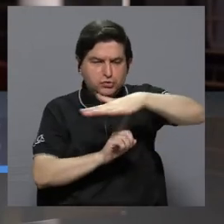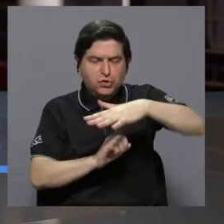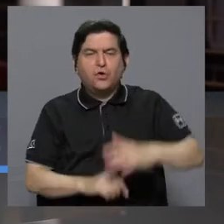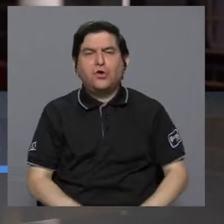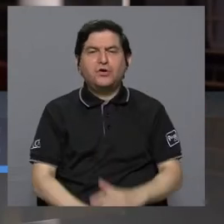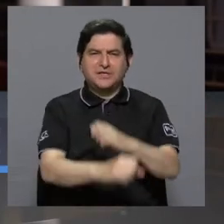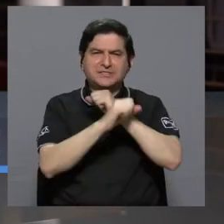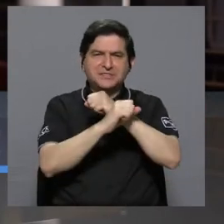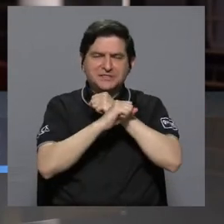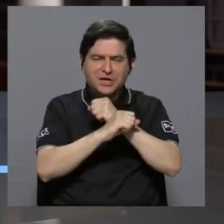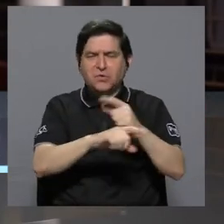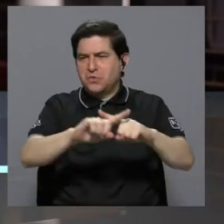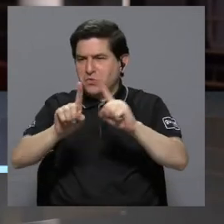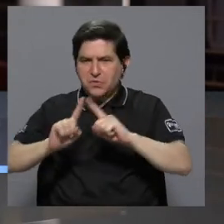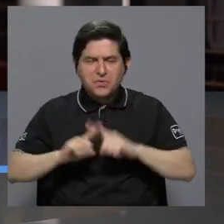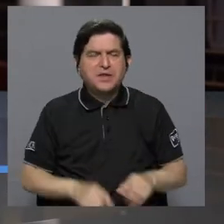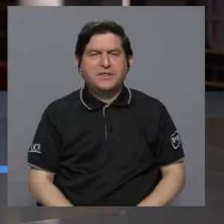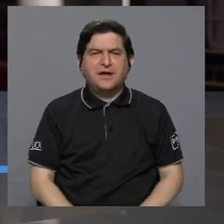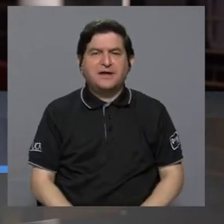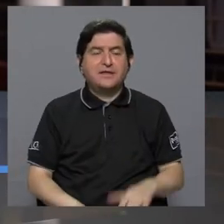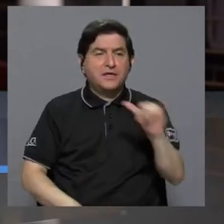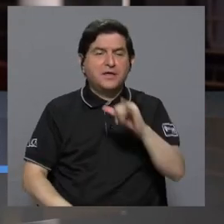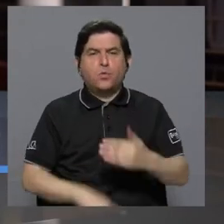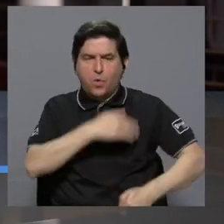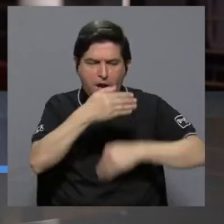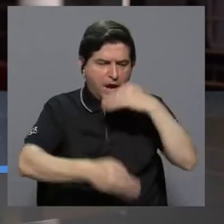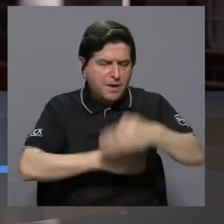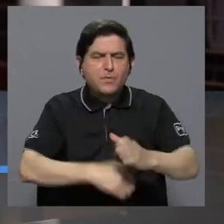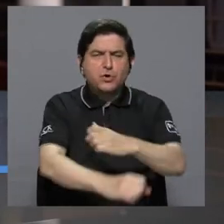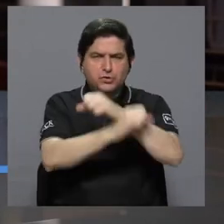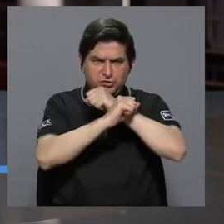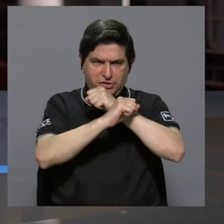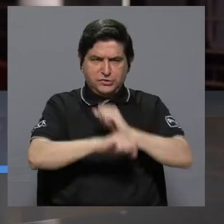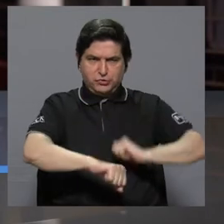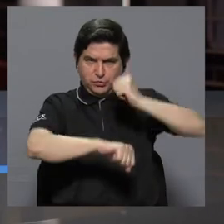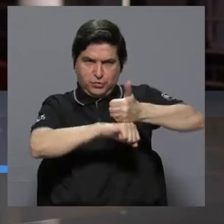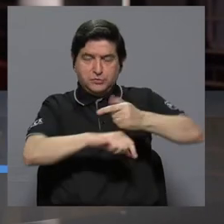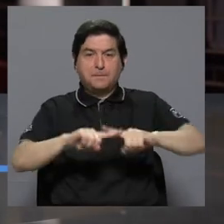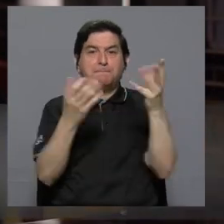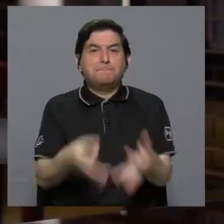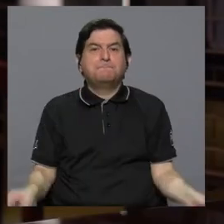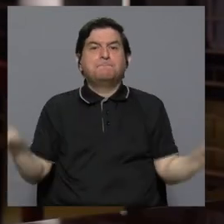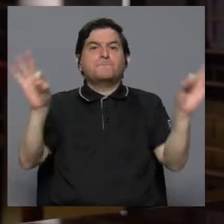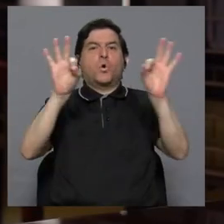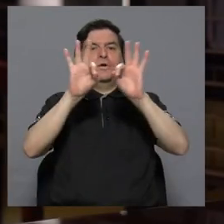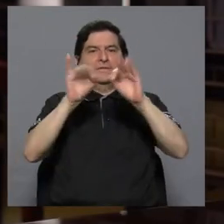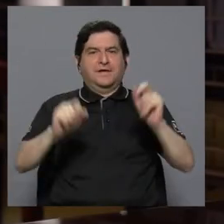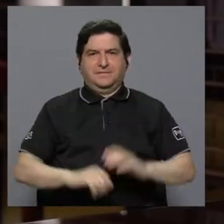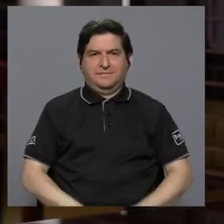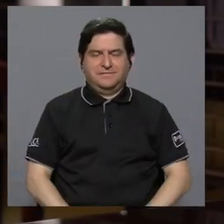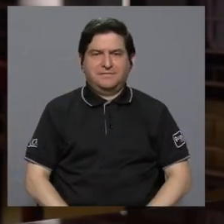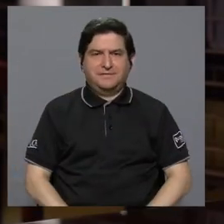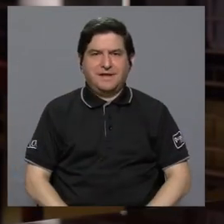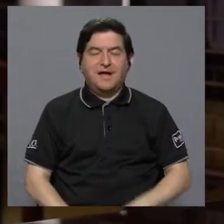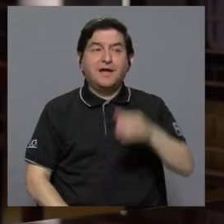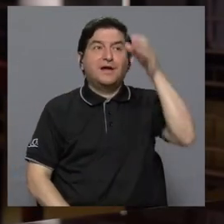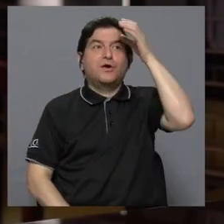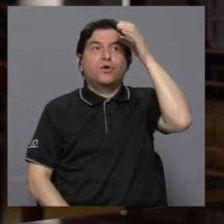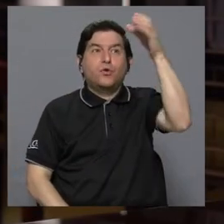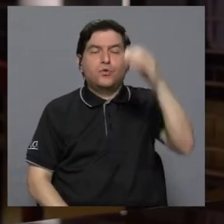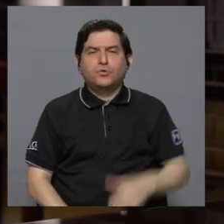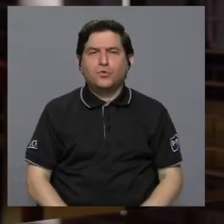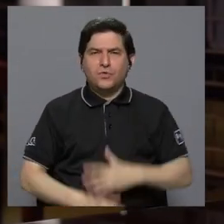soluciones de seguridad, de aseguramiento de protocolos y demás. Pero lo más importante es la cultura